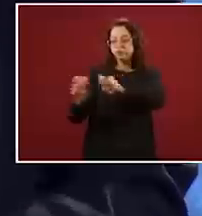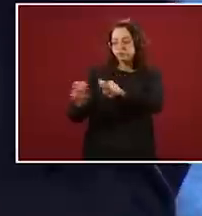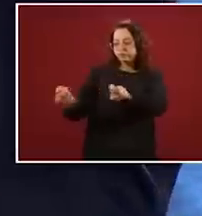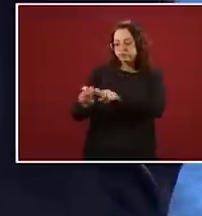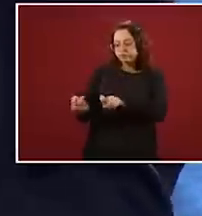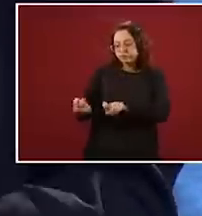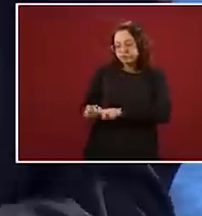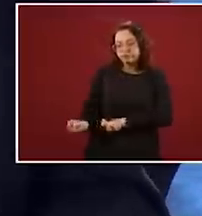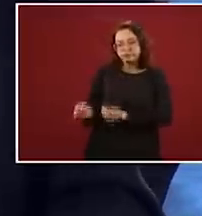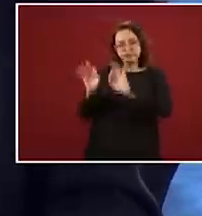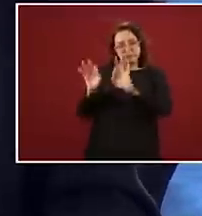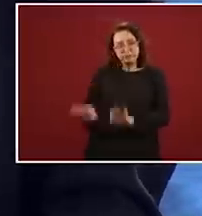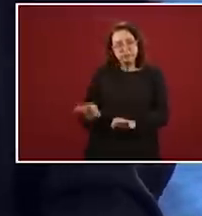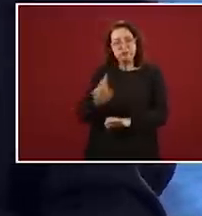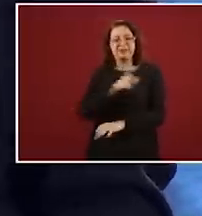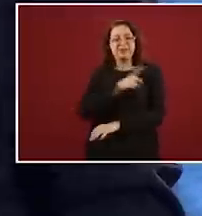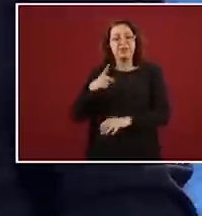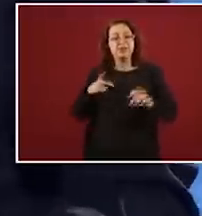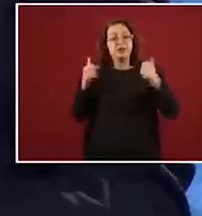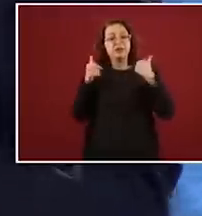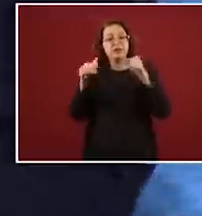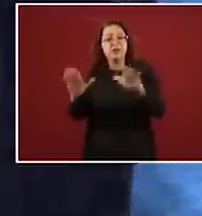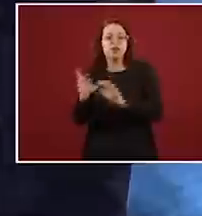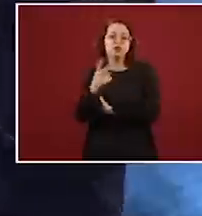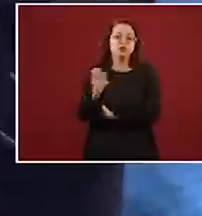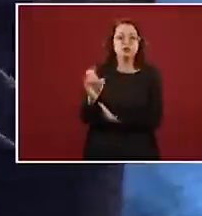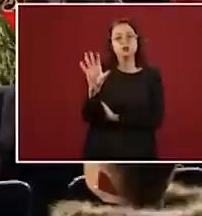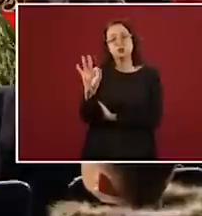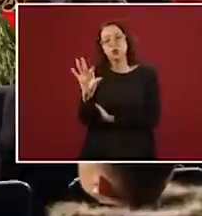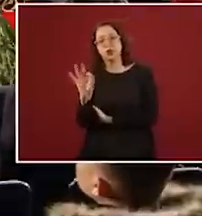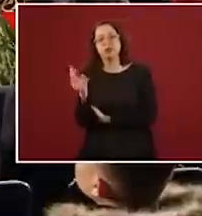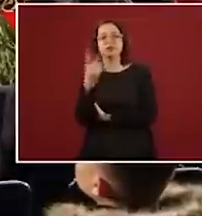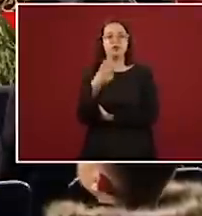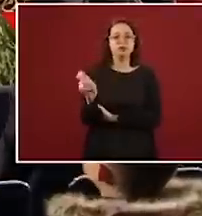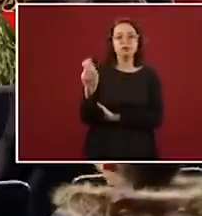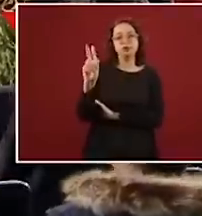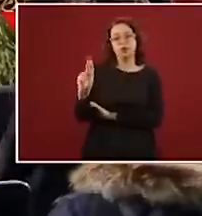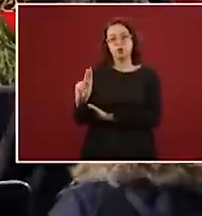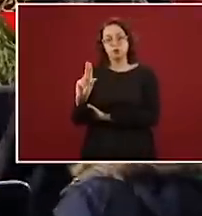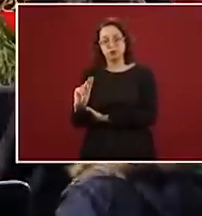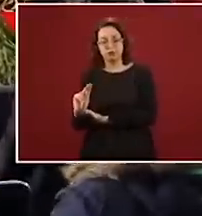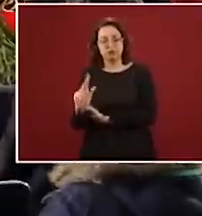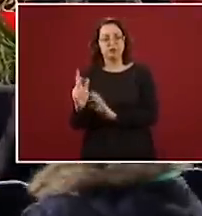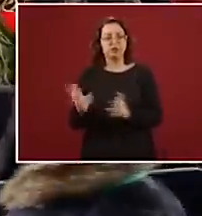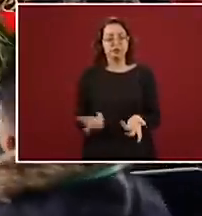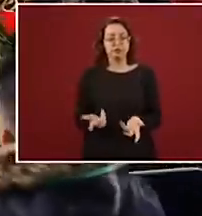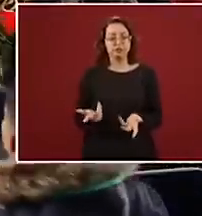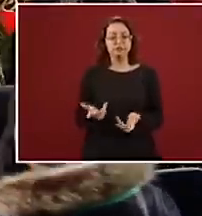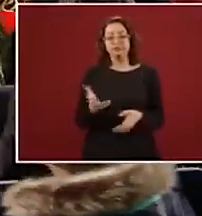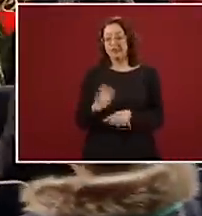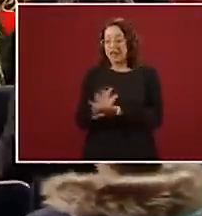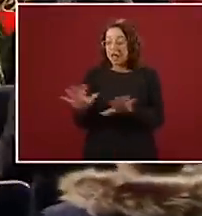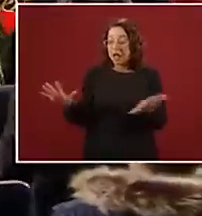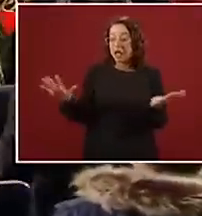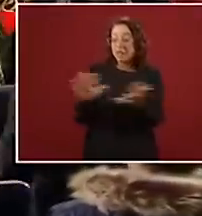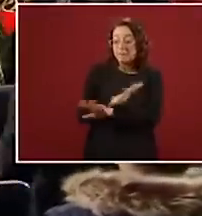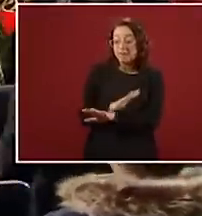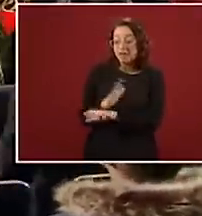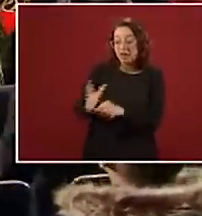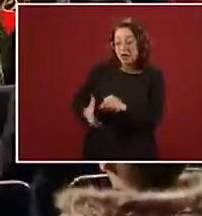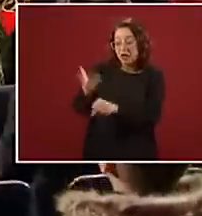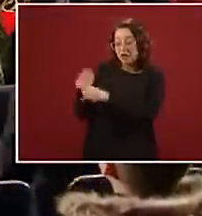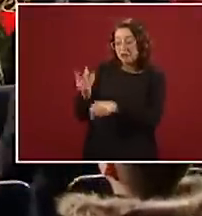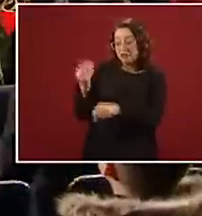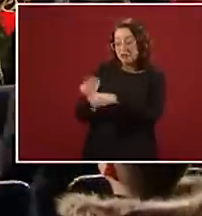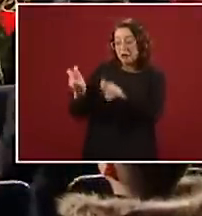240, 280. La adaptación para hacerlo normal es